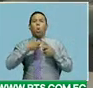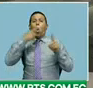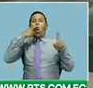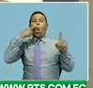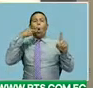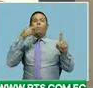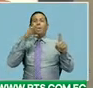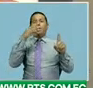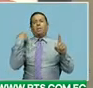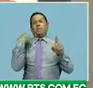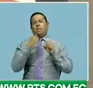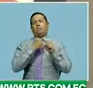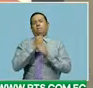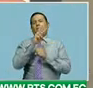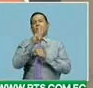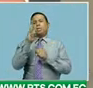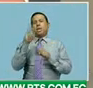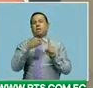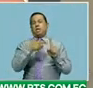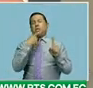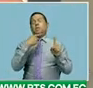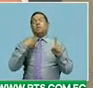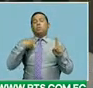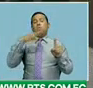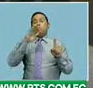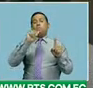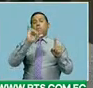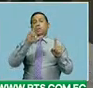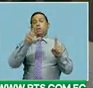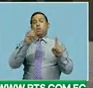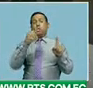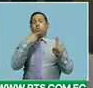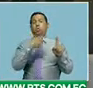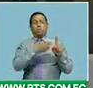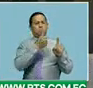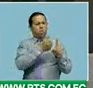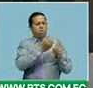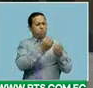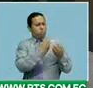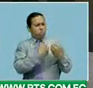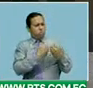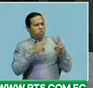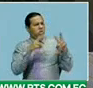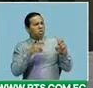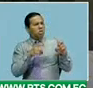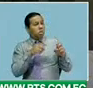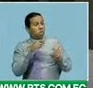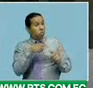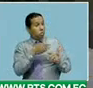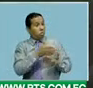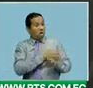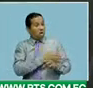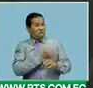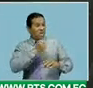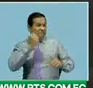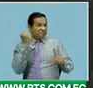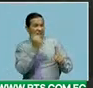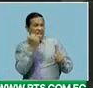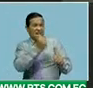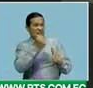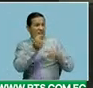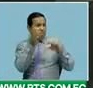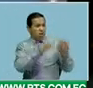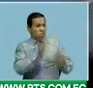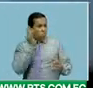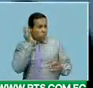26 años de edad, quien habría confesado un crimen. Y él confesó, él había dicho a la policía de que venía cometiendo un crimen. La declaración del supuesto